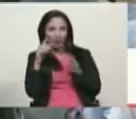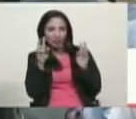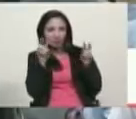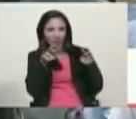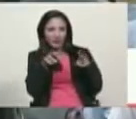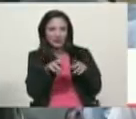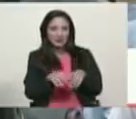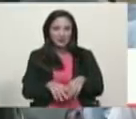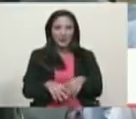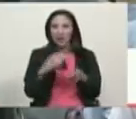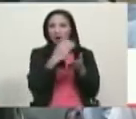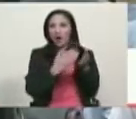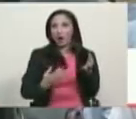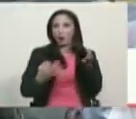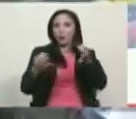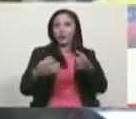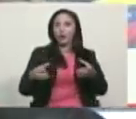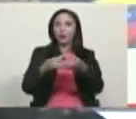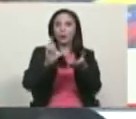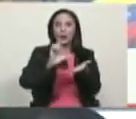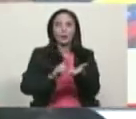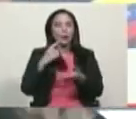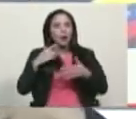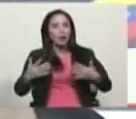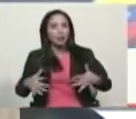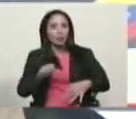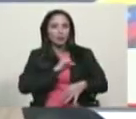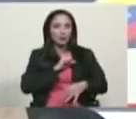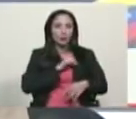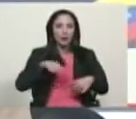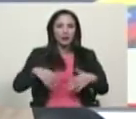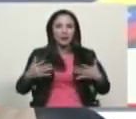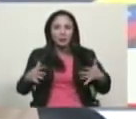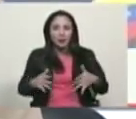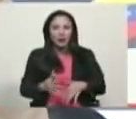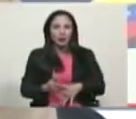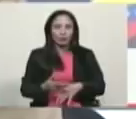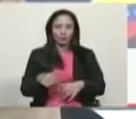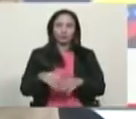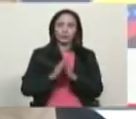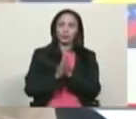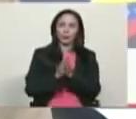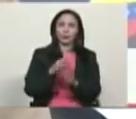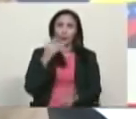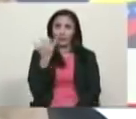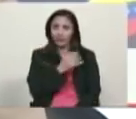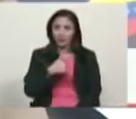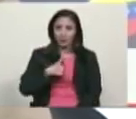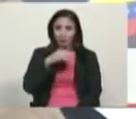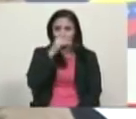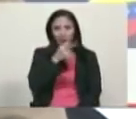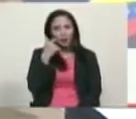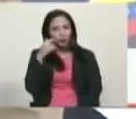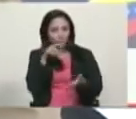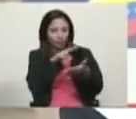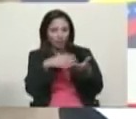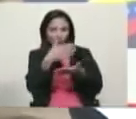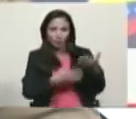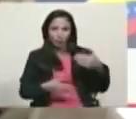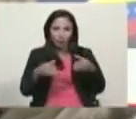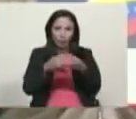Sacó un comunicado el cartel de Lima. Tiembla Venezuela, digo yo. Yo leyendo el cartel de Lima